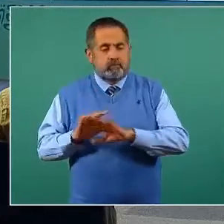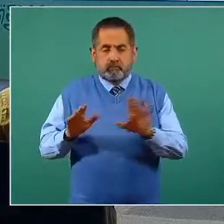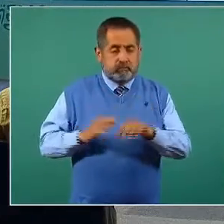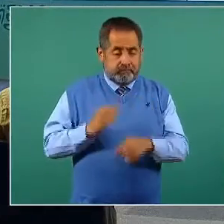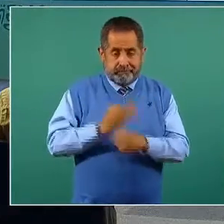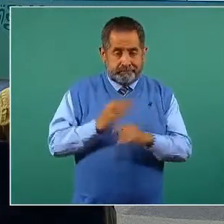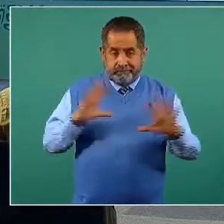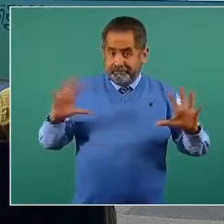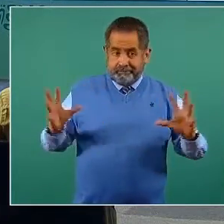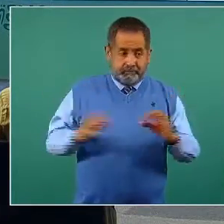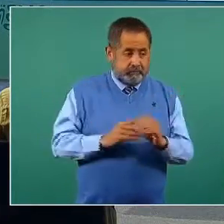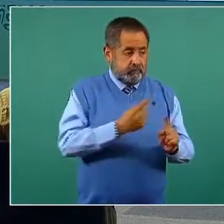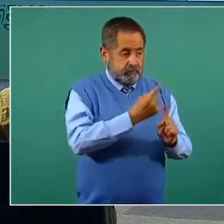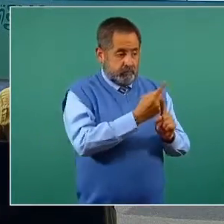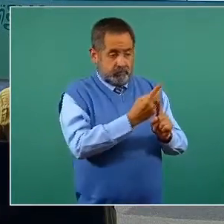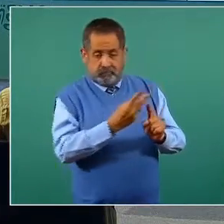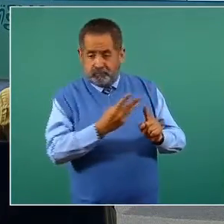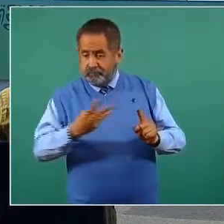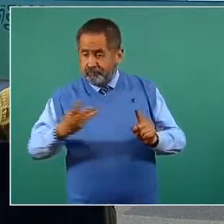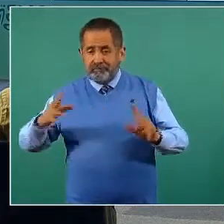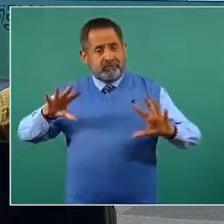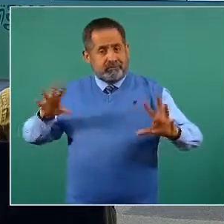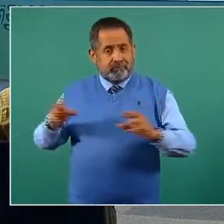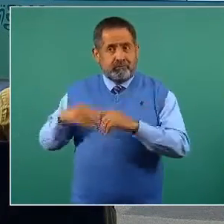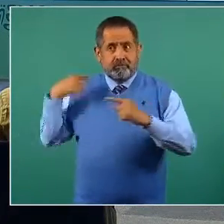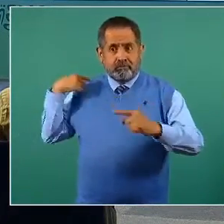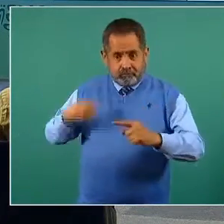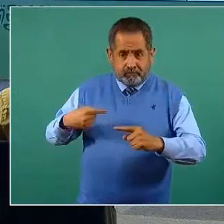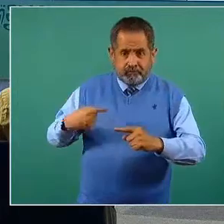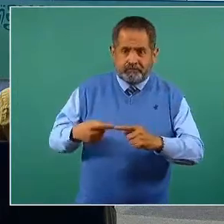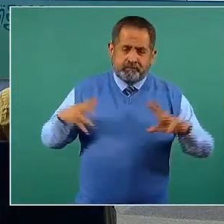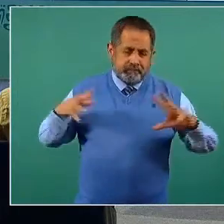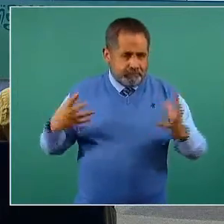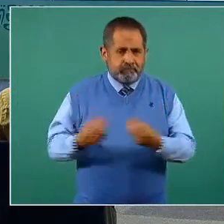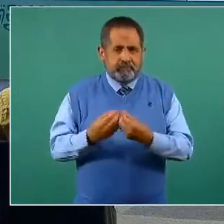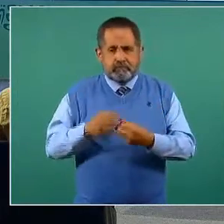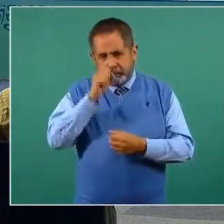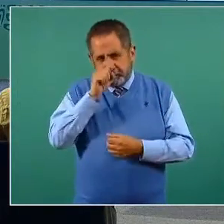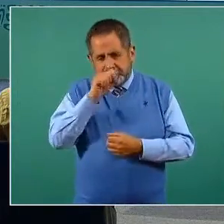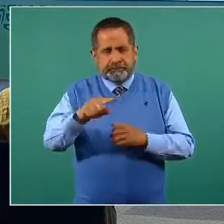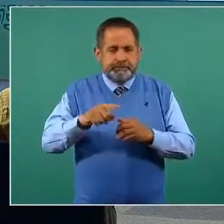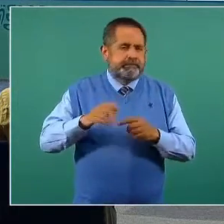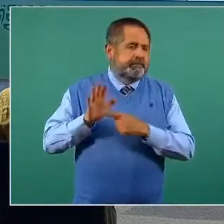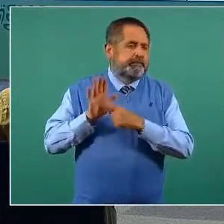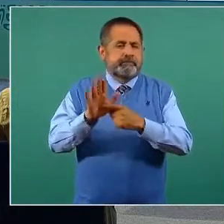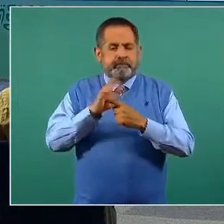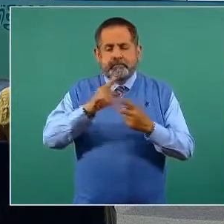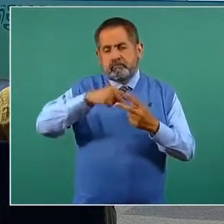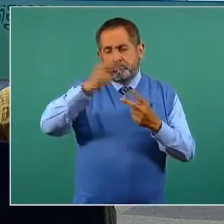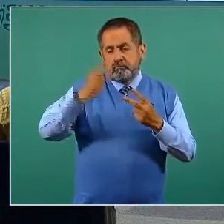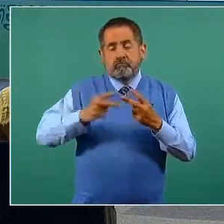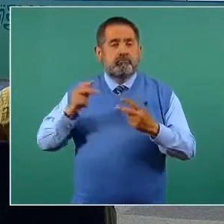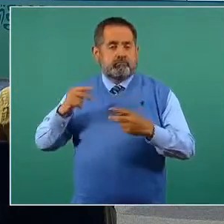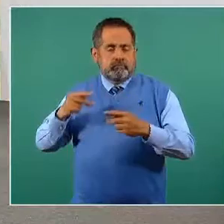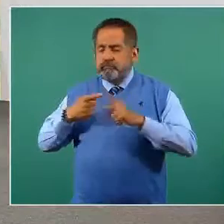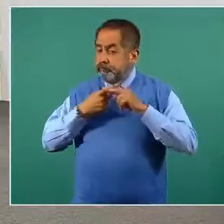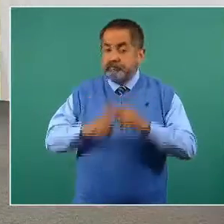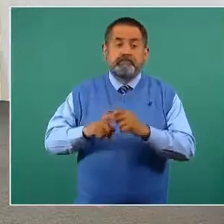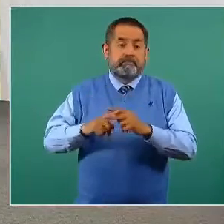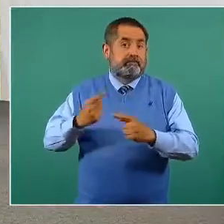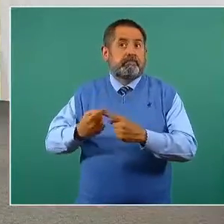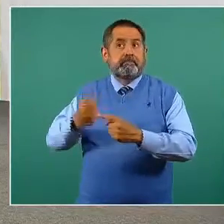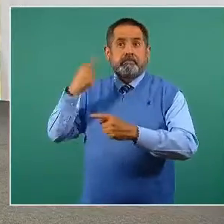años anteriores. Aquí vamos a continuar ofreciendo obviamente la gráfica de casos acumulados